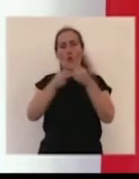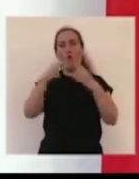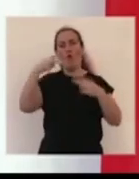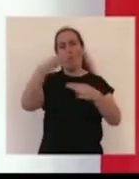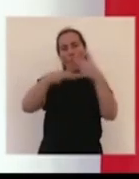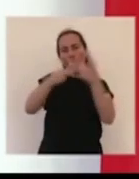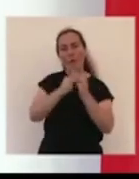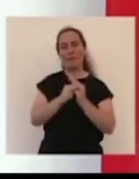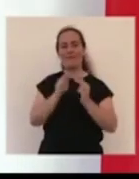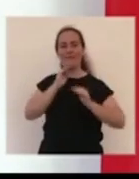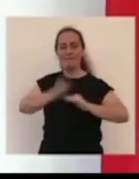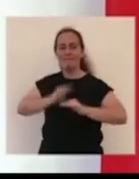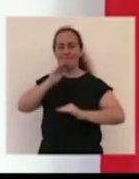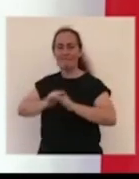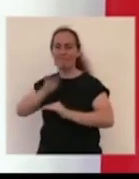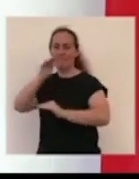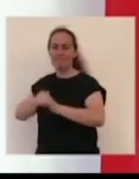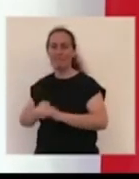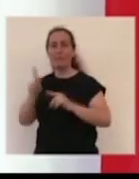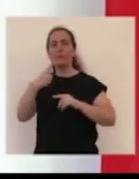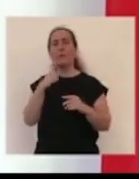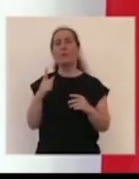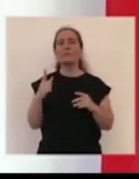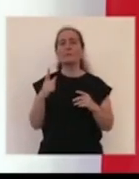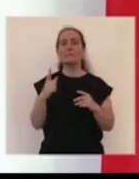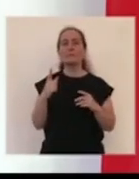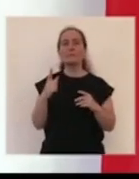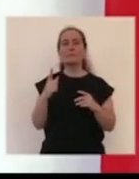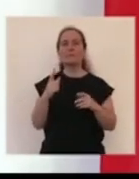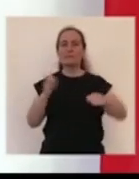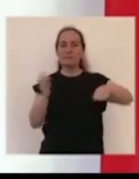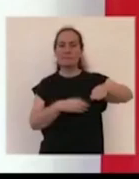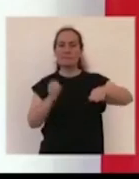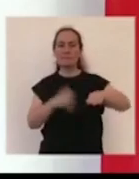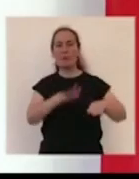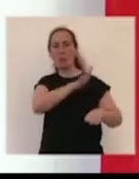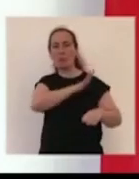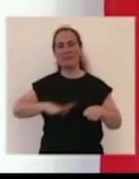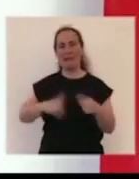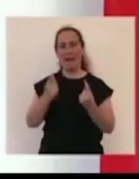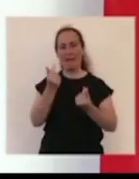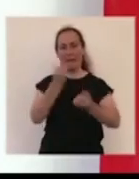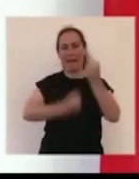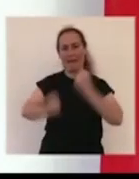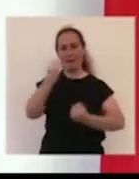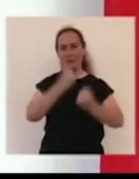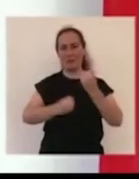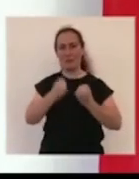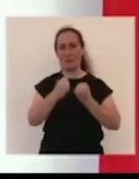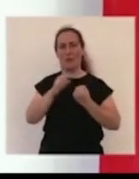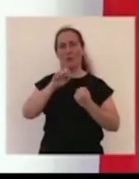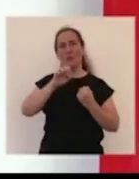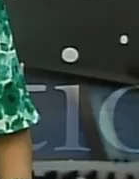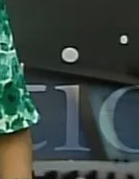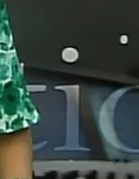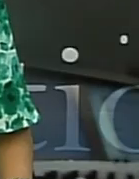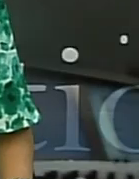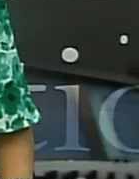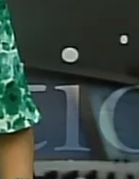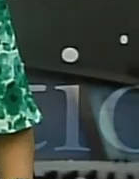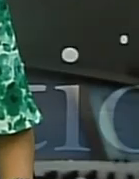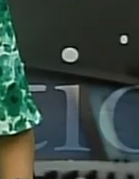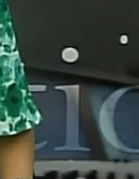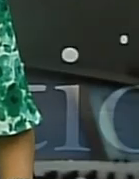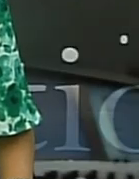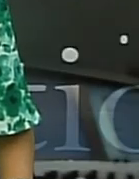financiero a través de una línea de crédito del ICAF por valor de 34 millones de euros.